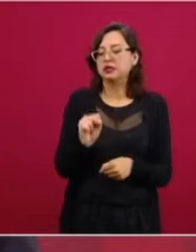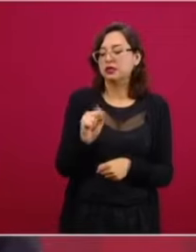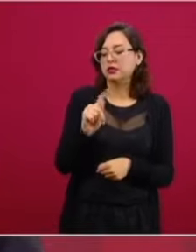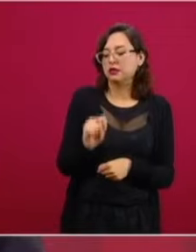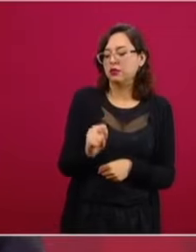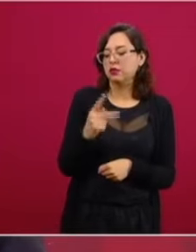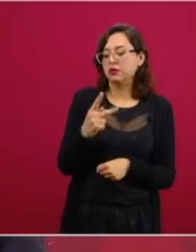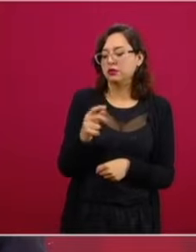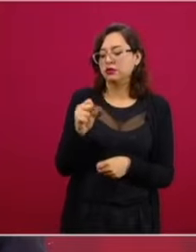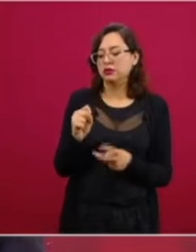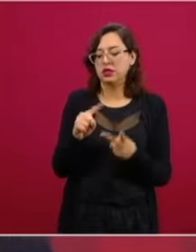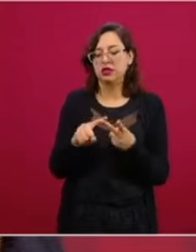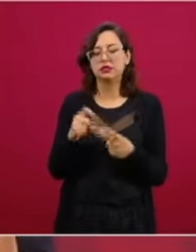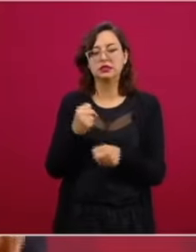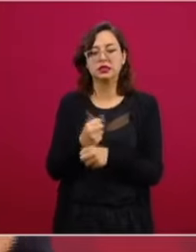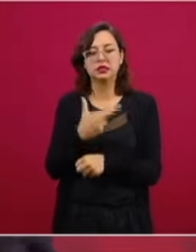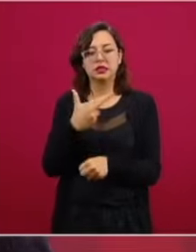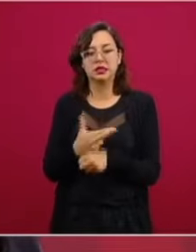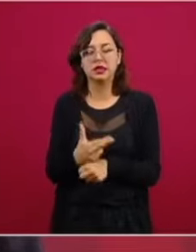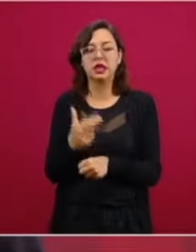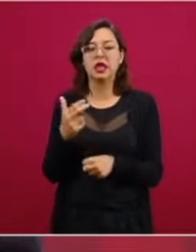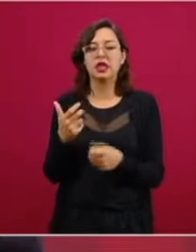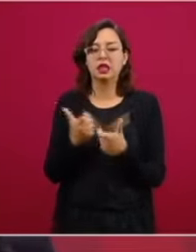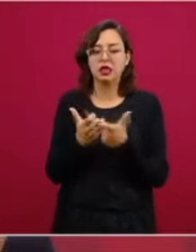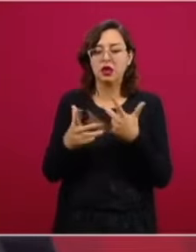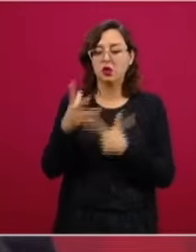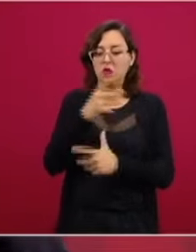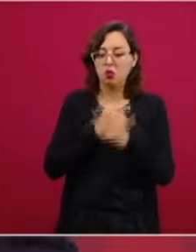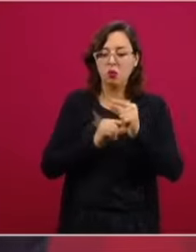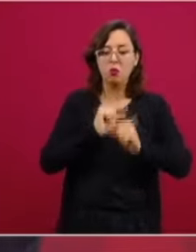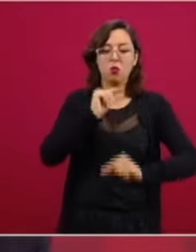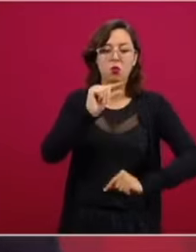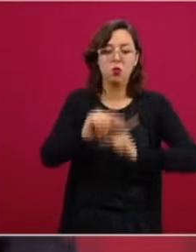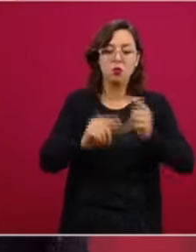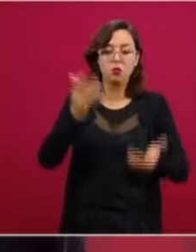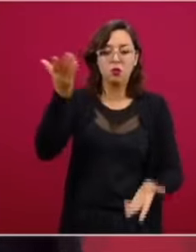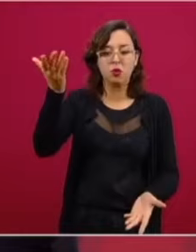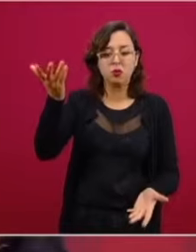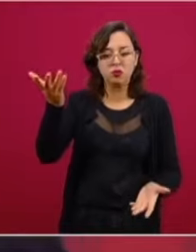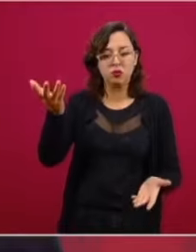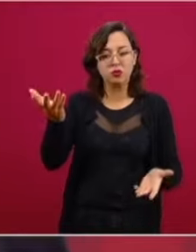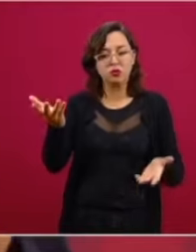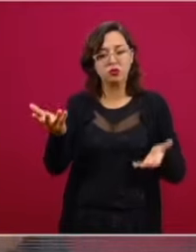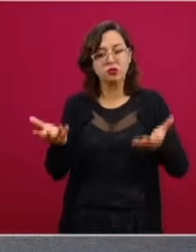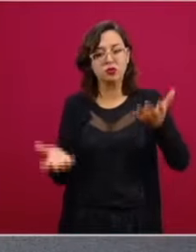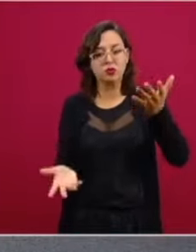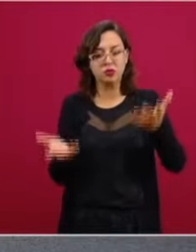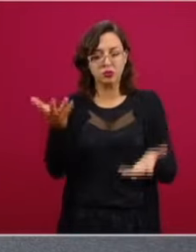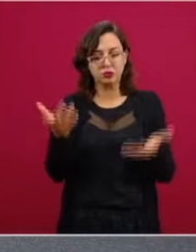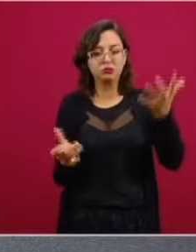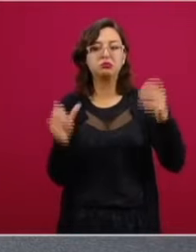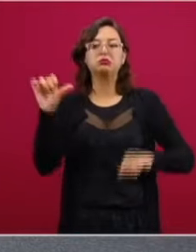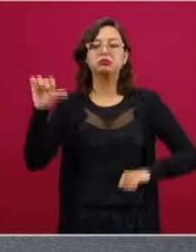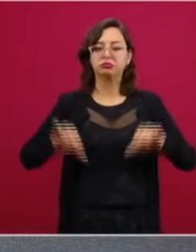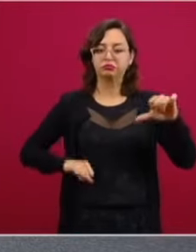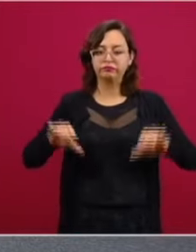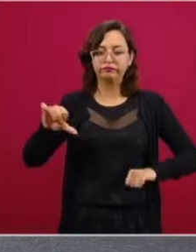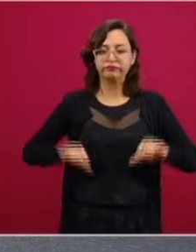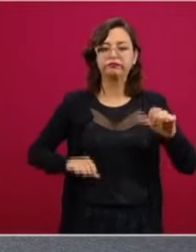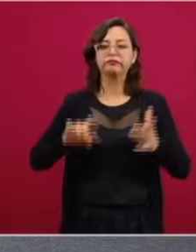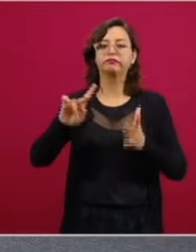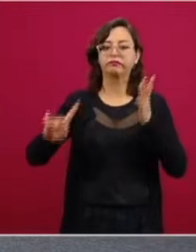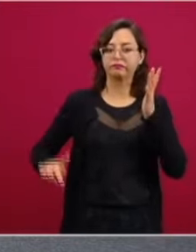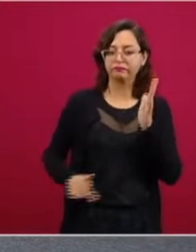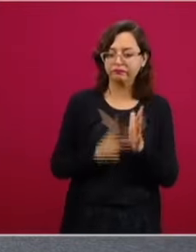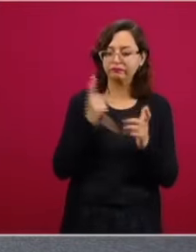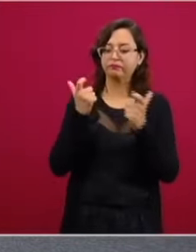economía empezaremos a tener el punto de balance donde se libere la actividad social y económica se